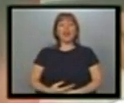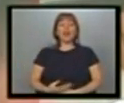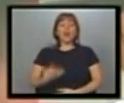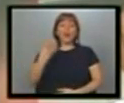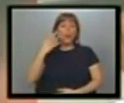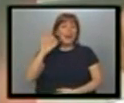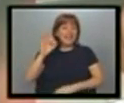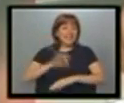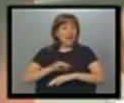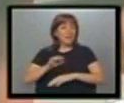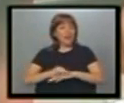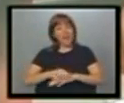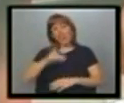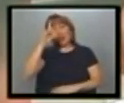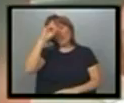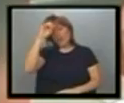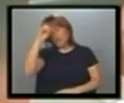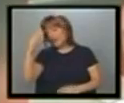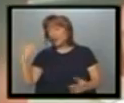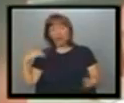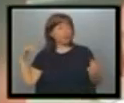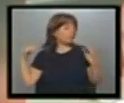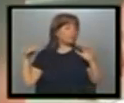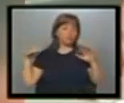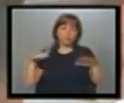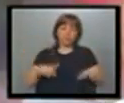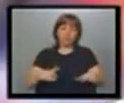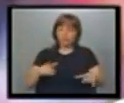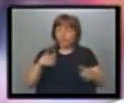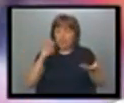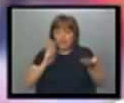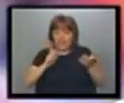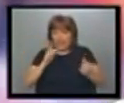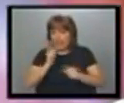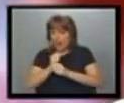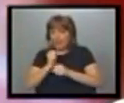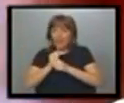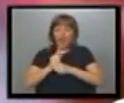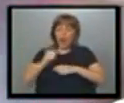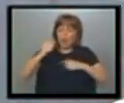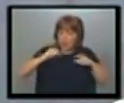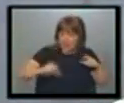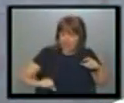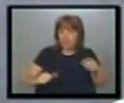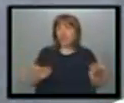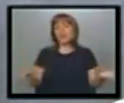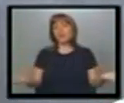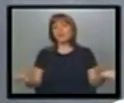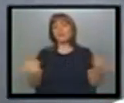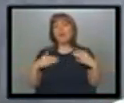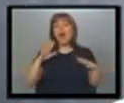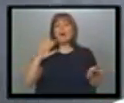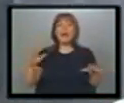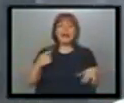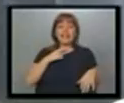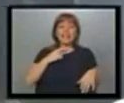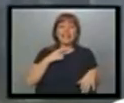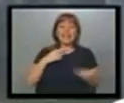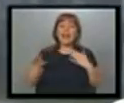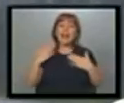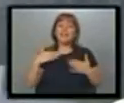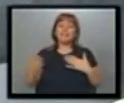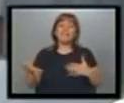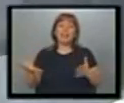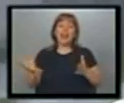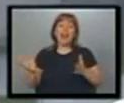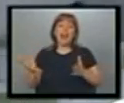un equipo preparado para esta operación tan importante. Vamos a estar, por supuesto, tratando de hablar con la mamá, una mamá jovencita,